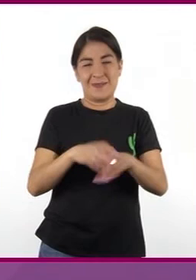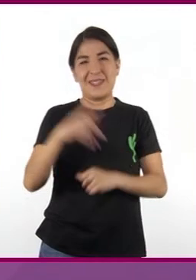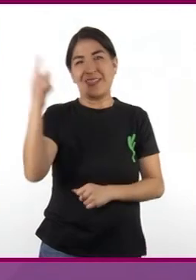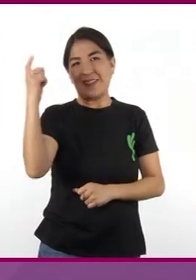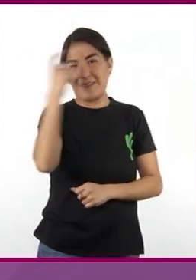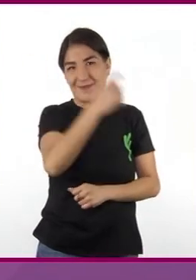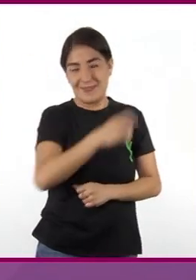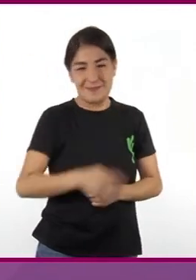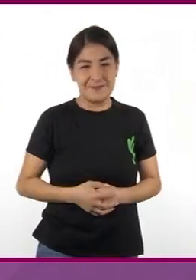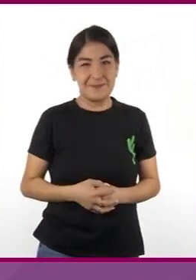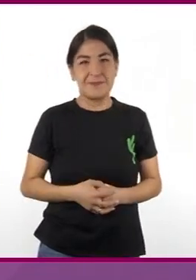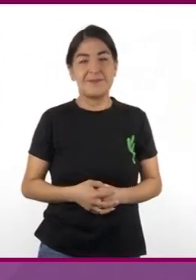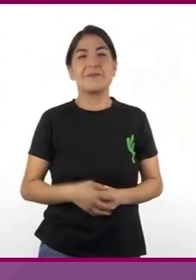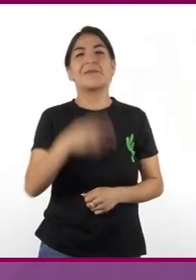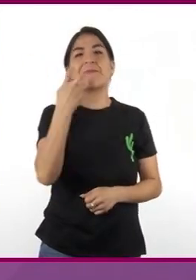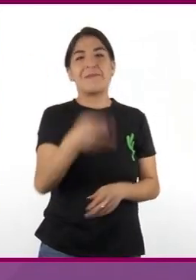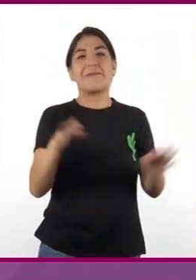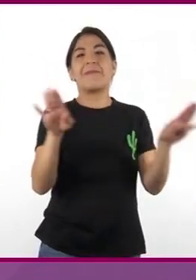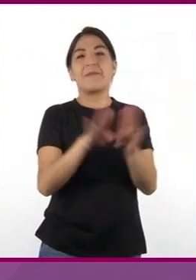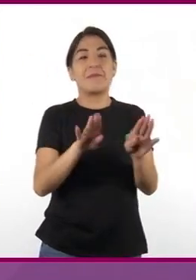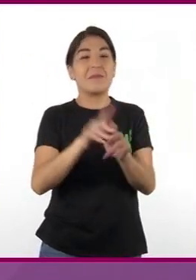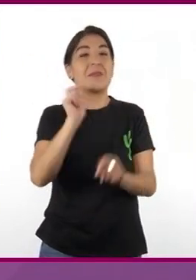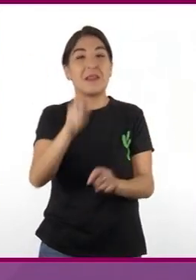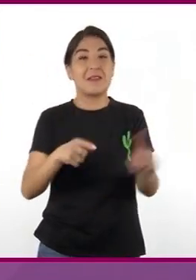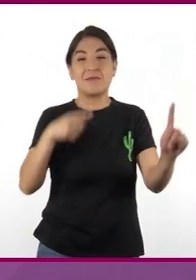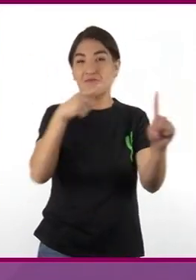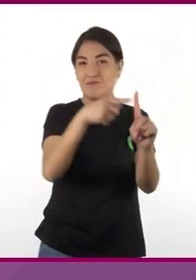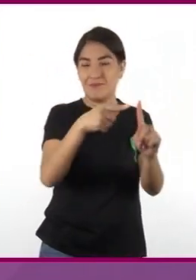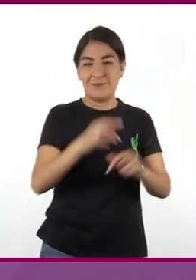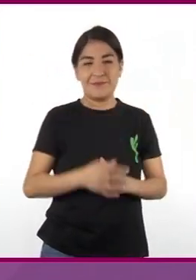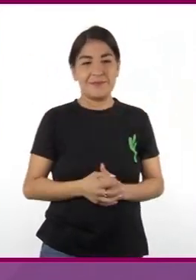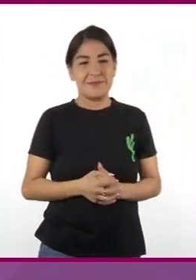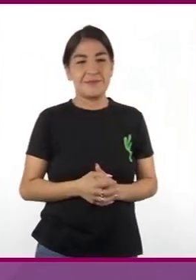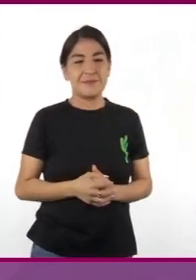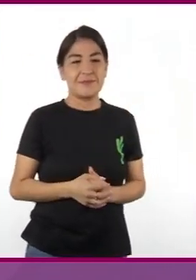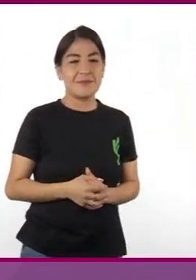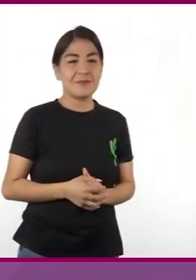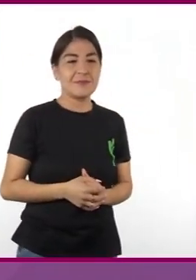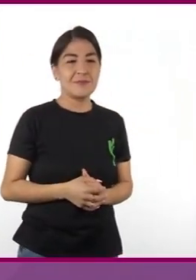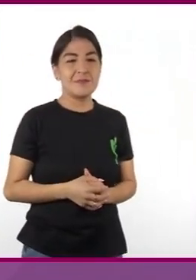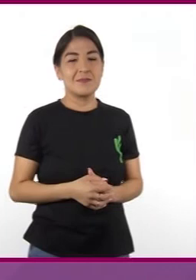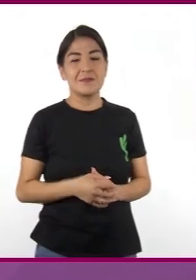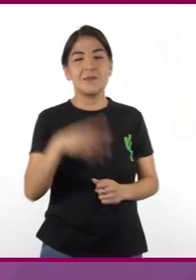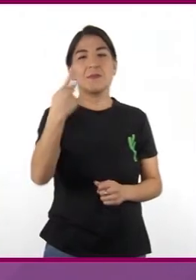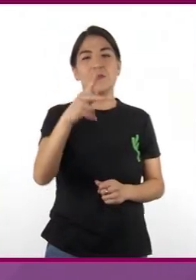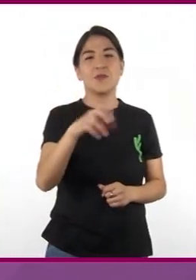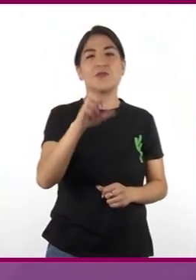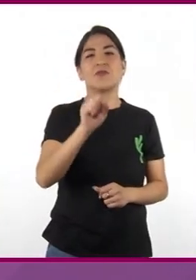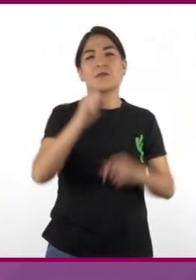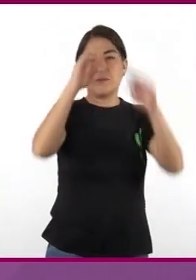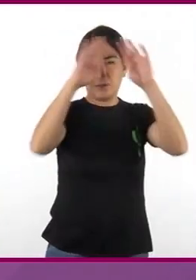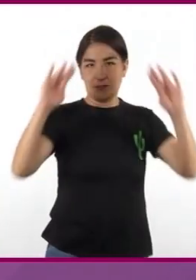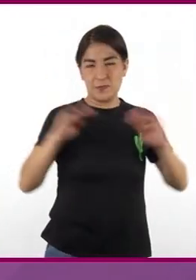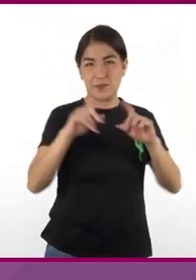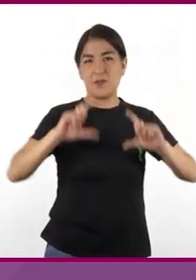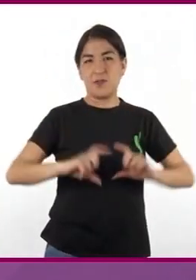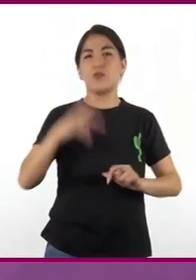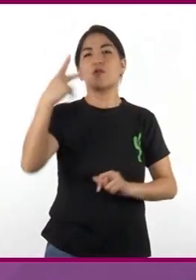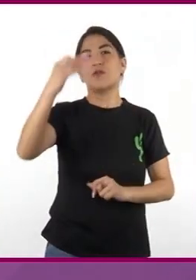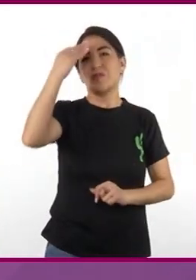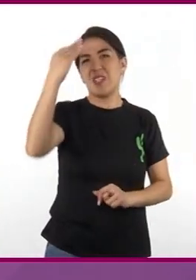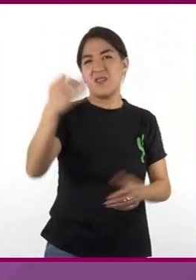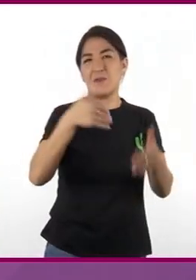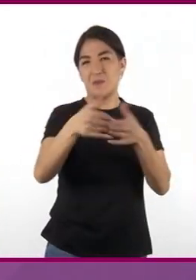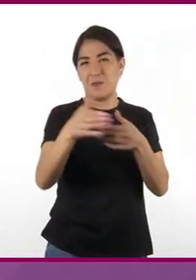mandato. Tenemos así, en miniatura, un retrato de Sor Juana, de su estilo y de su época.